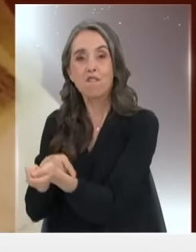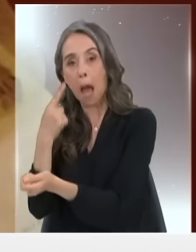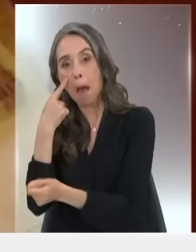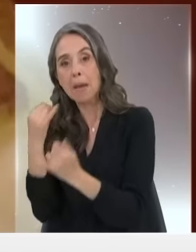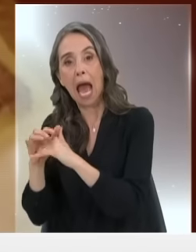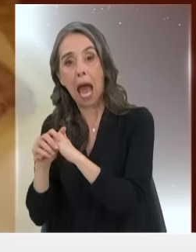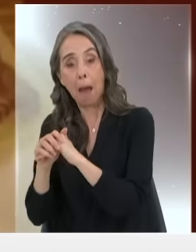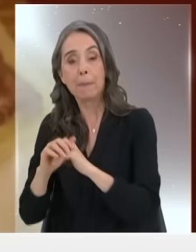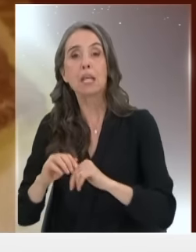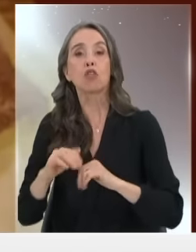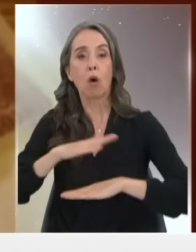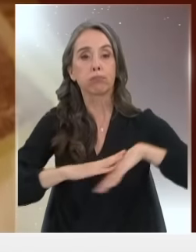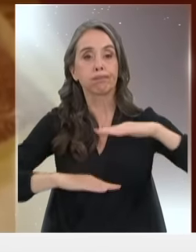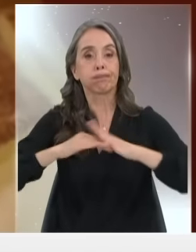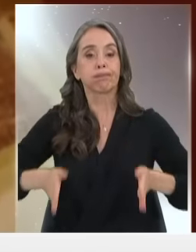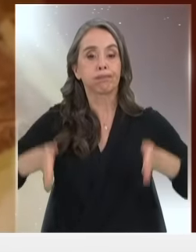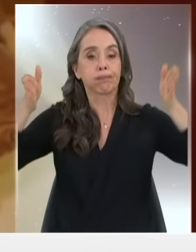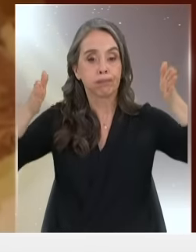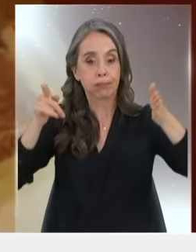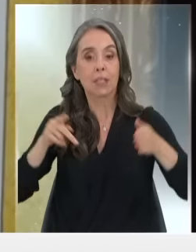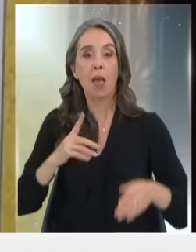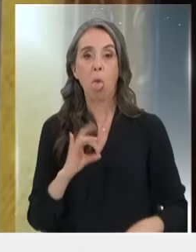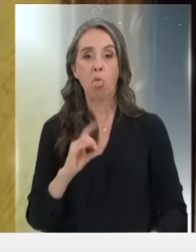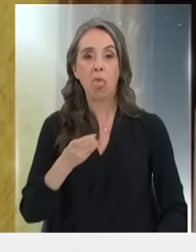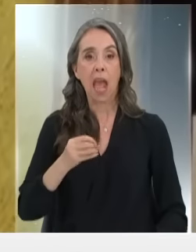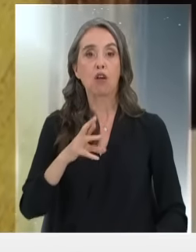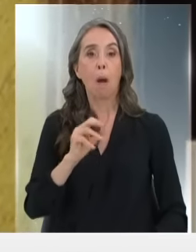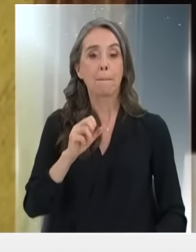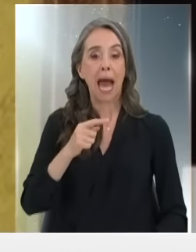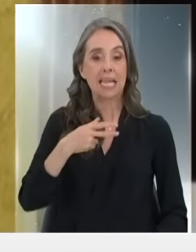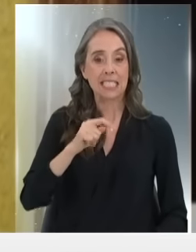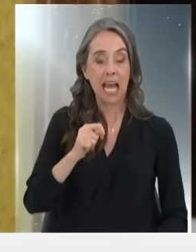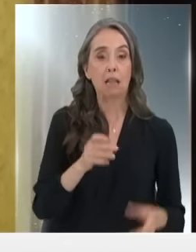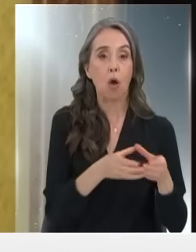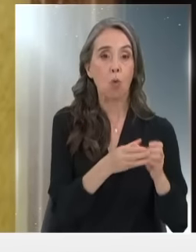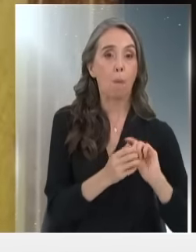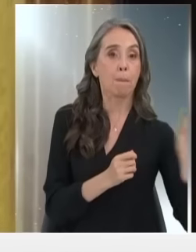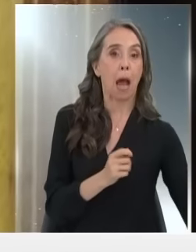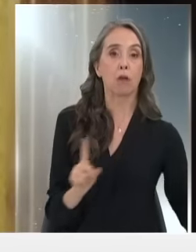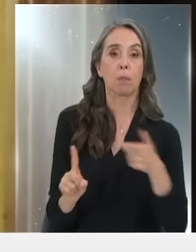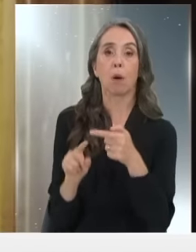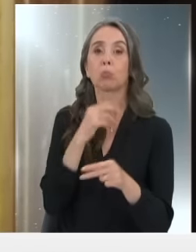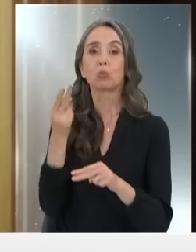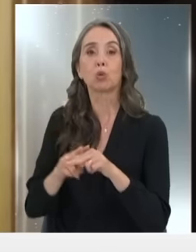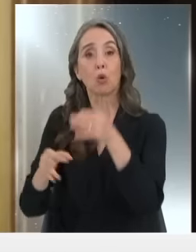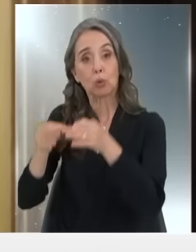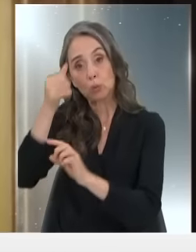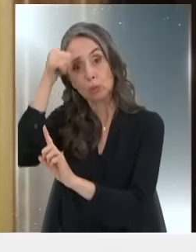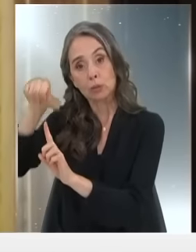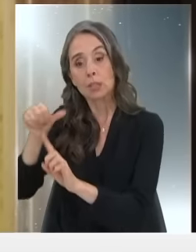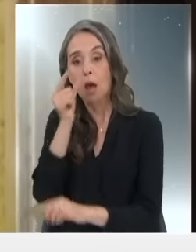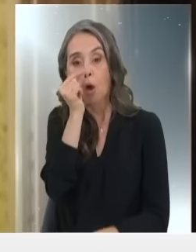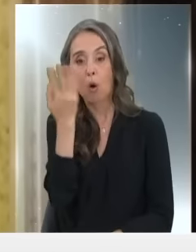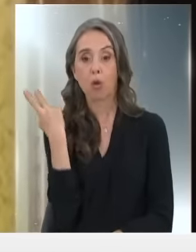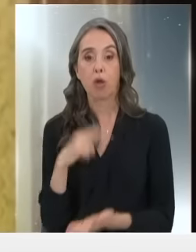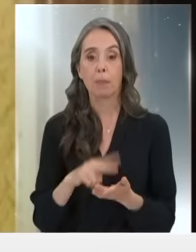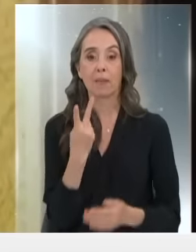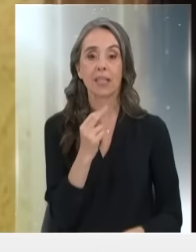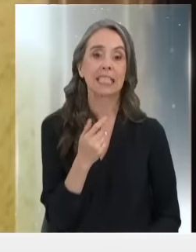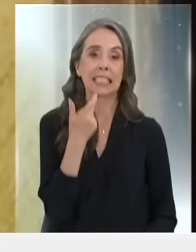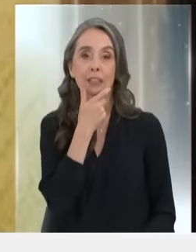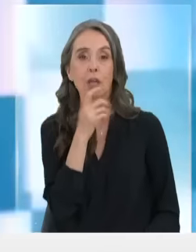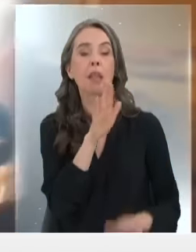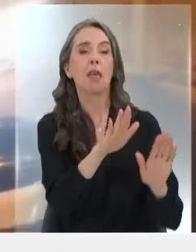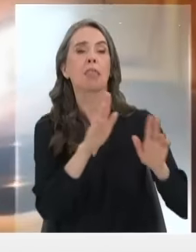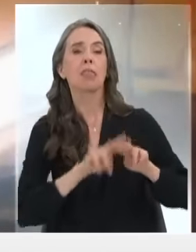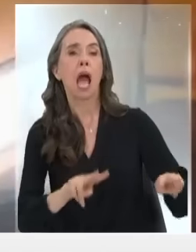Diego Marchand, quien fue condenado por homicidio y murió en manos de un grupo de sicarios en octubre de 2020. Yo sonreí, tranquila